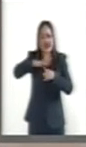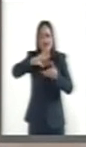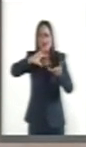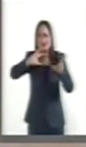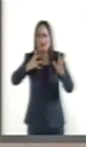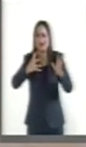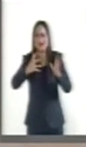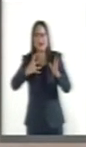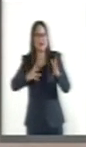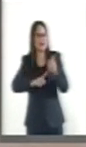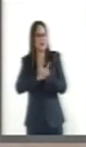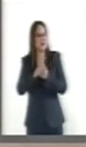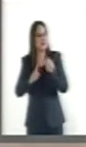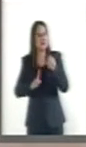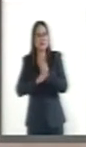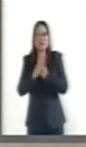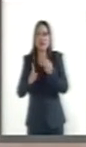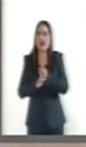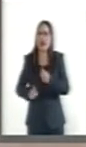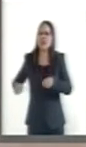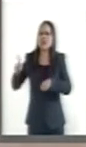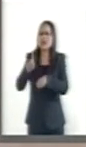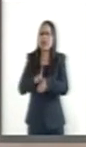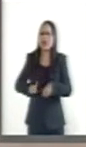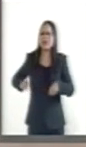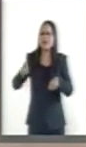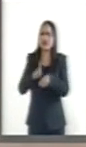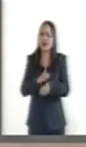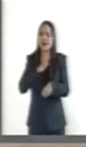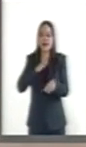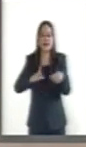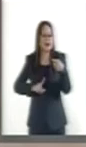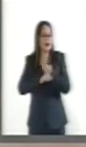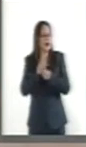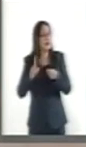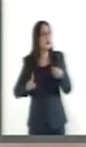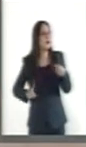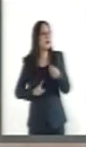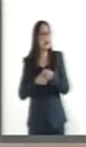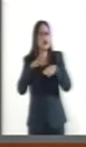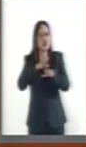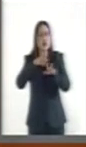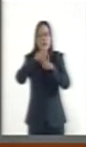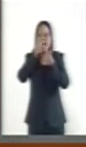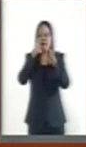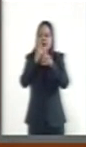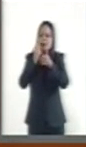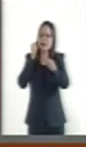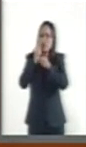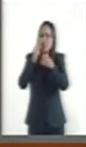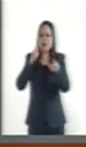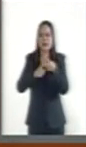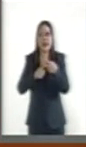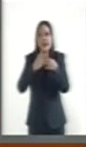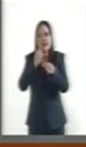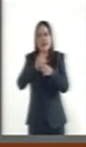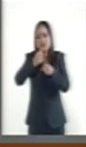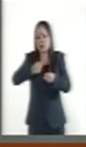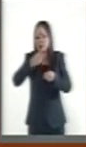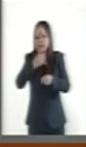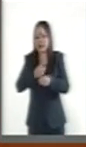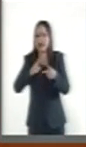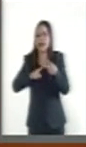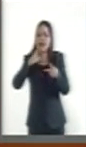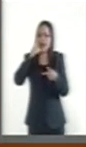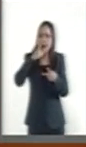colapsadas. Todos los días enfrentamos graves problemas en materia de transporte público, inseguridad, agua, vivienda